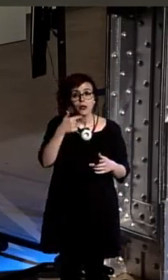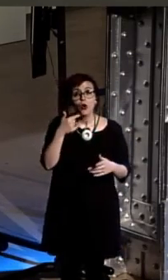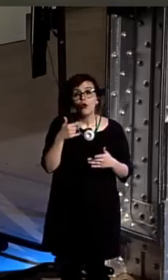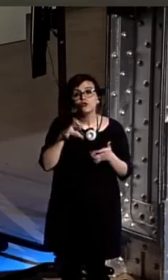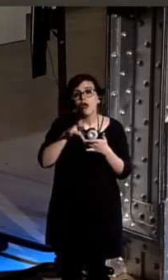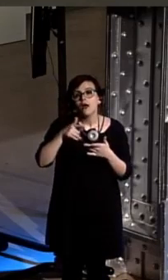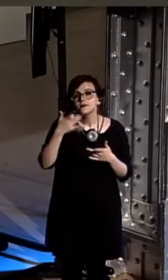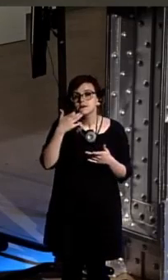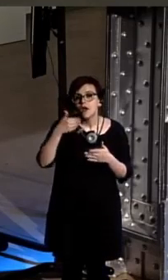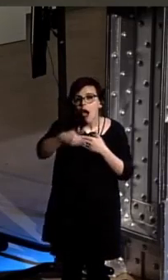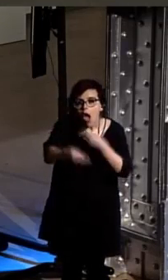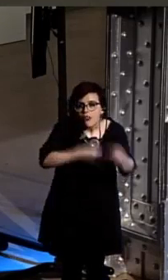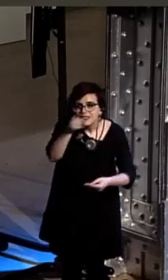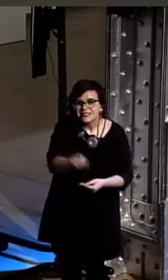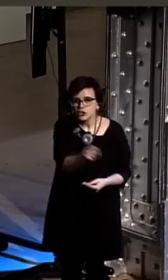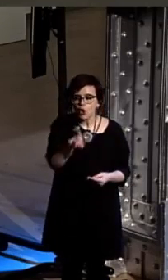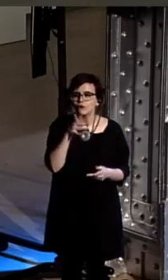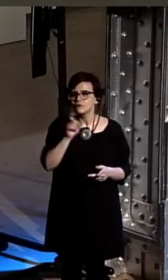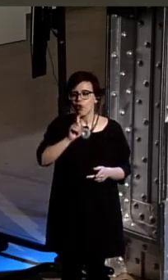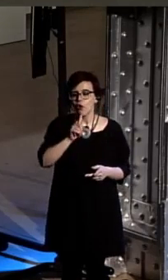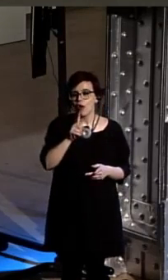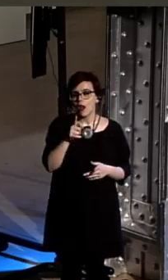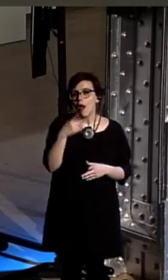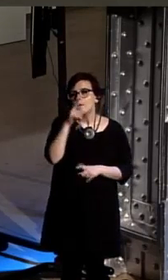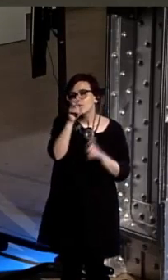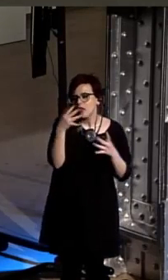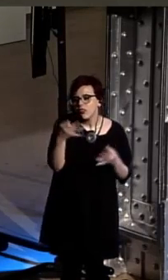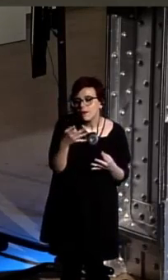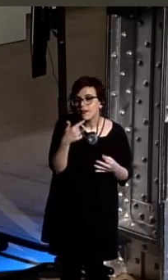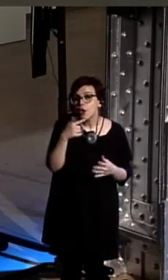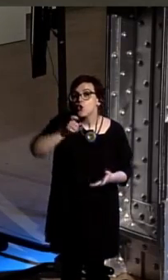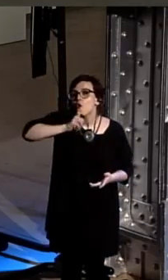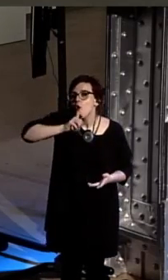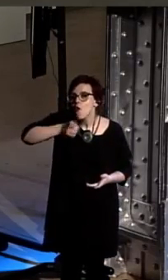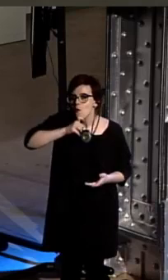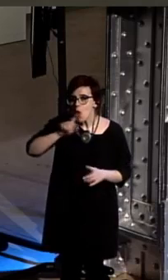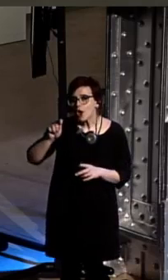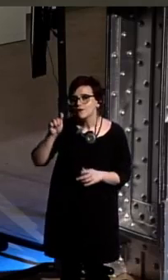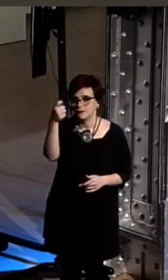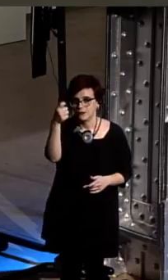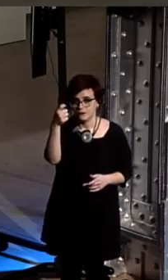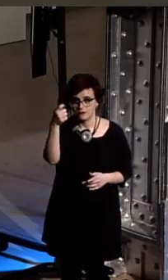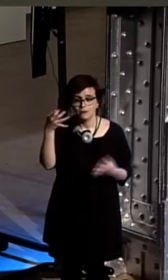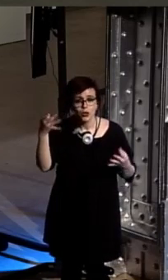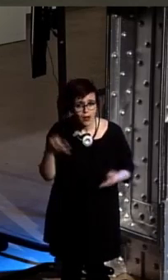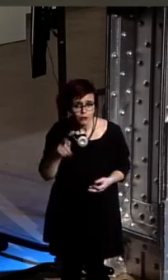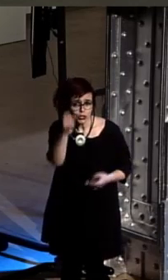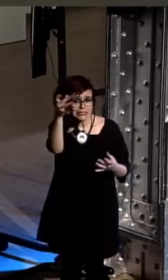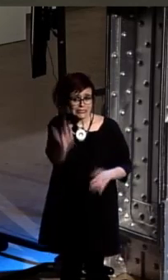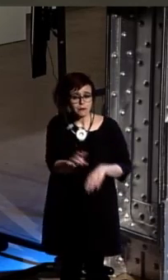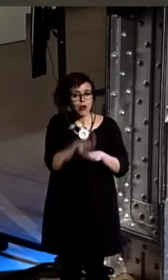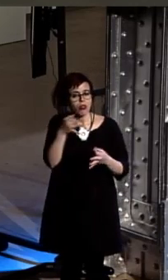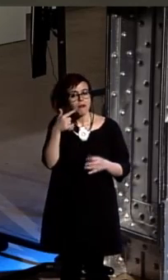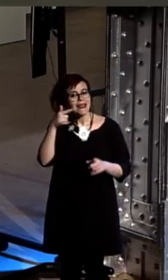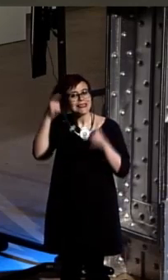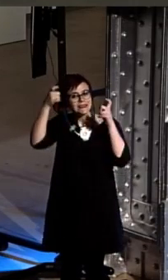no, la pregunta es cómo vamos a poder hacerlo y sobrevivir en el intento, ¿no?, como especie, y hacerlo de una manera que realmente tenga un